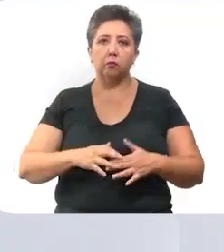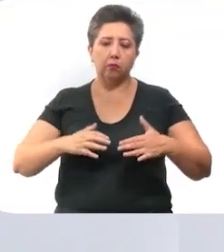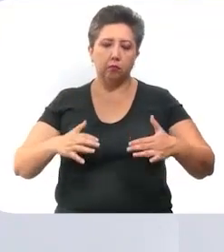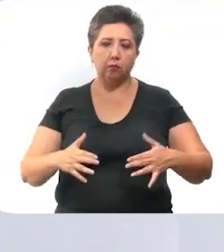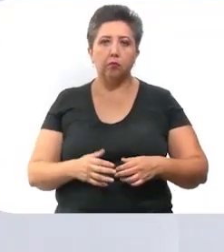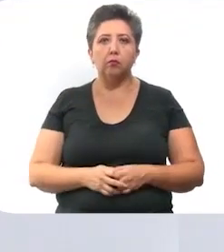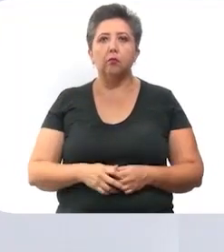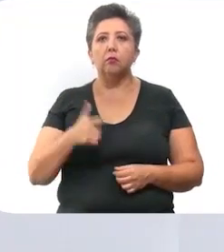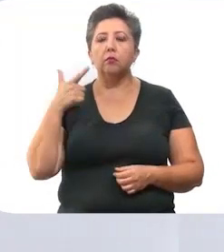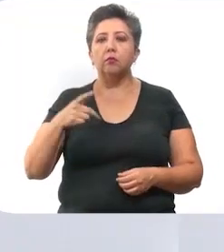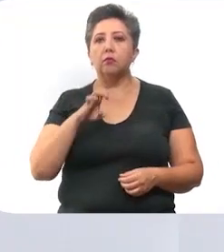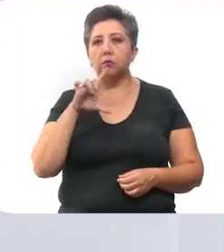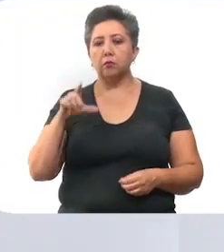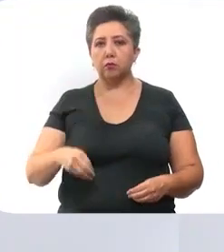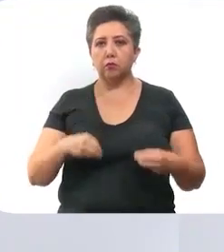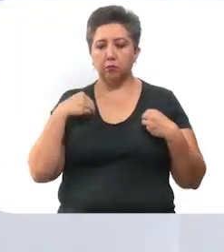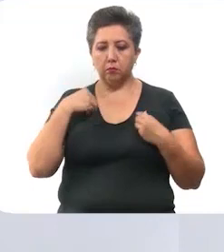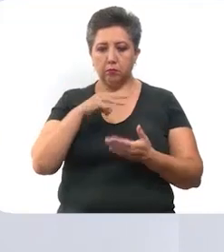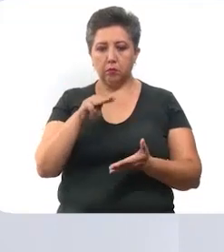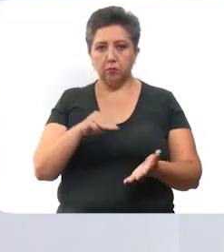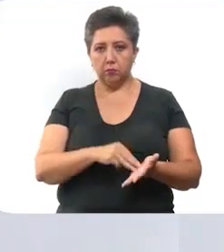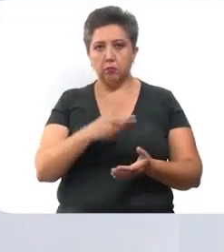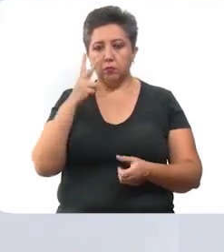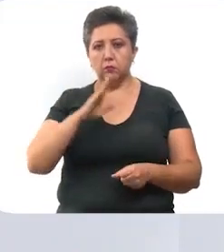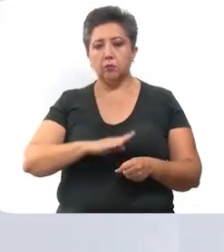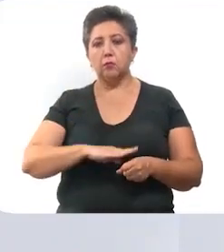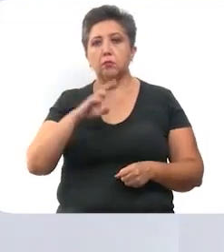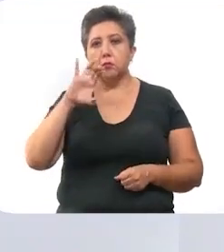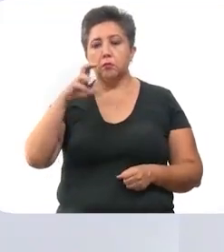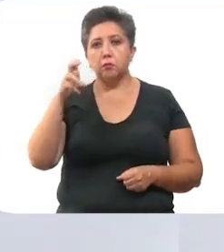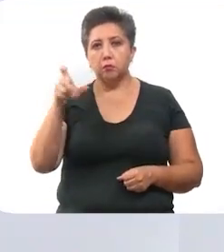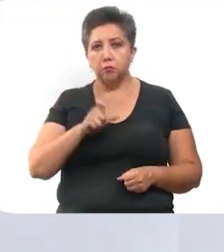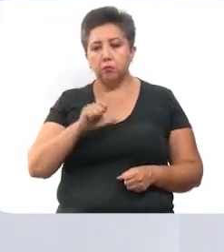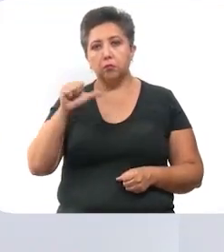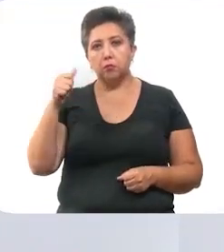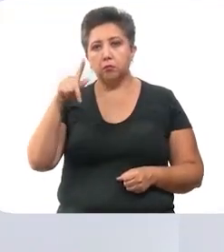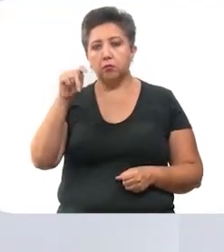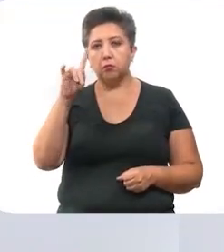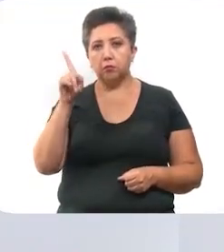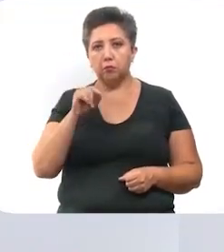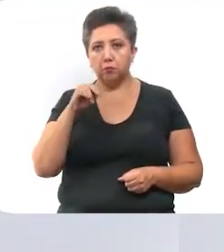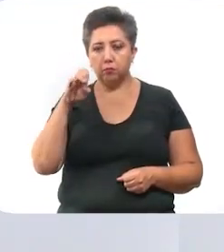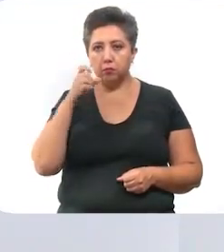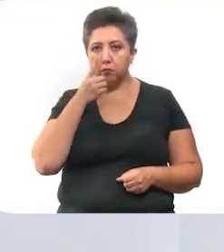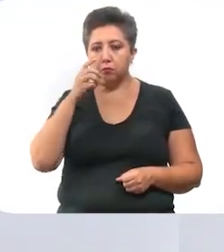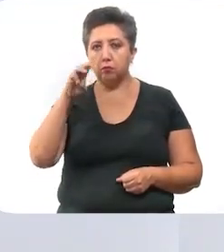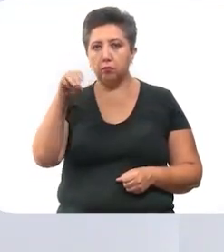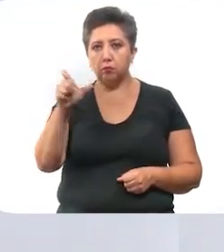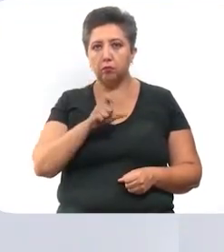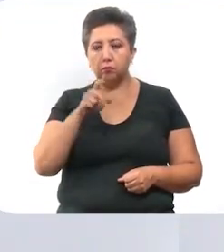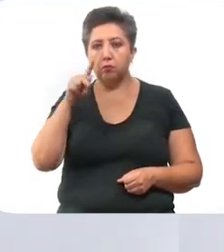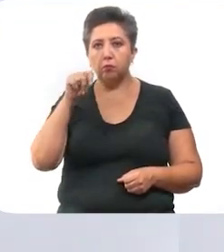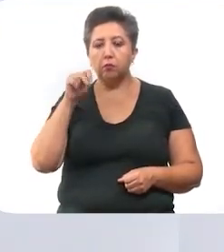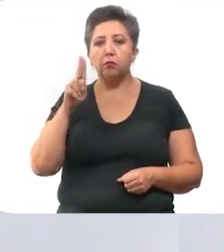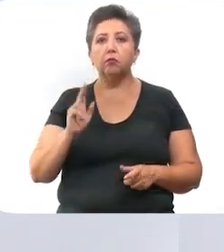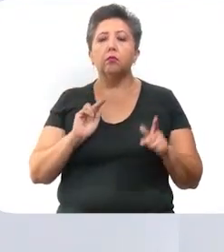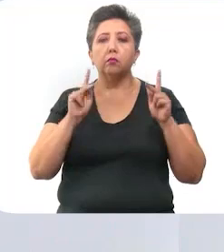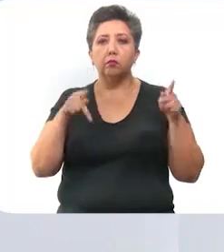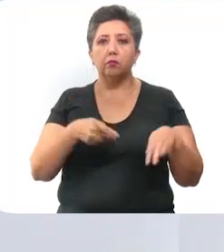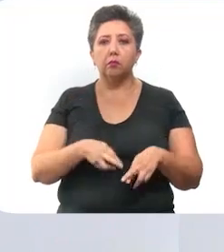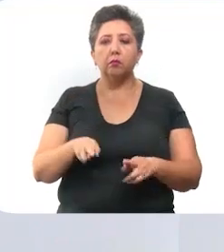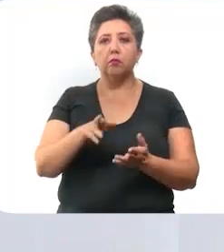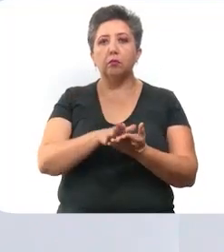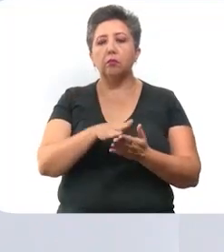obesidad. 7 de ellos residían en Mérida, 2 más en Chemash, 1 en Zucacab, 1 en Subzal, Mashcanú, en Progreso, en